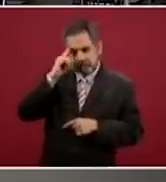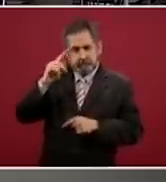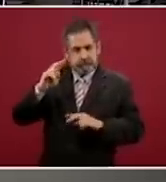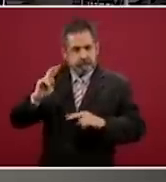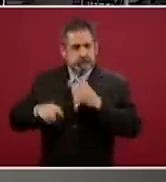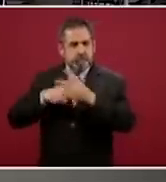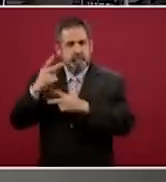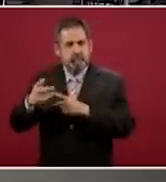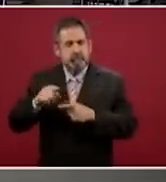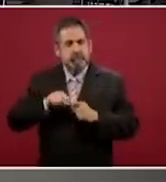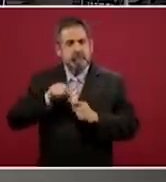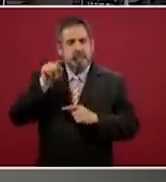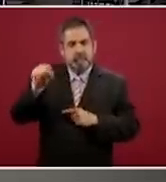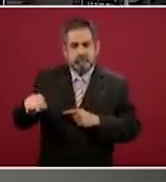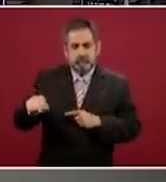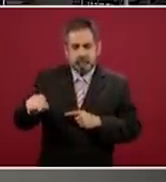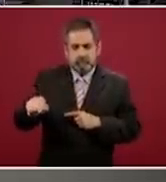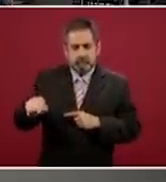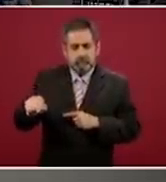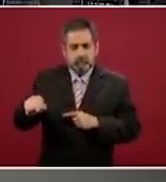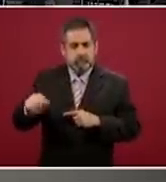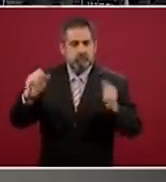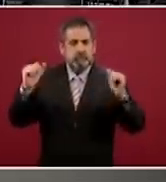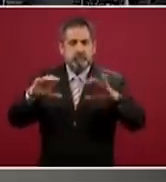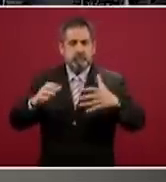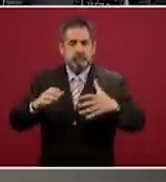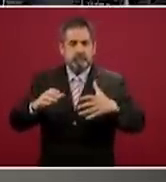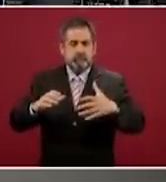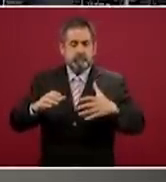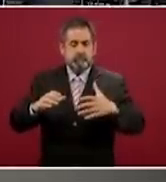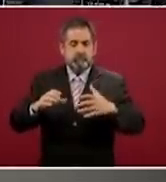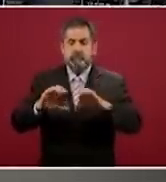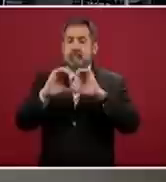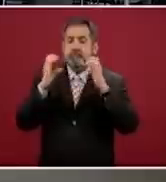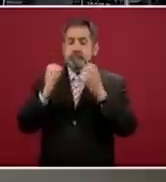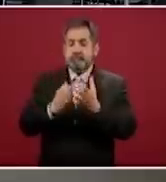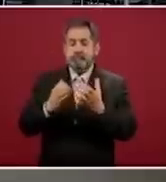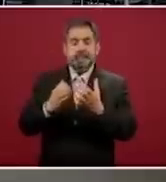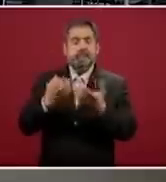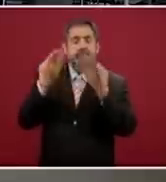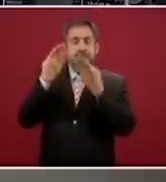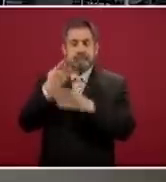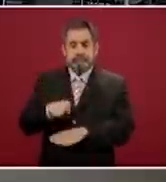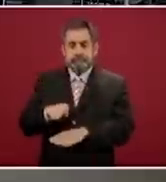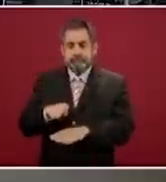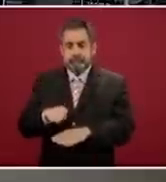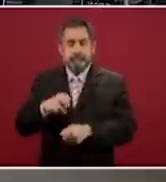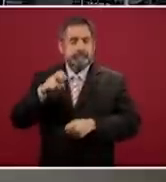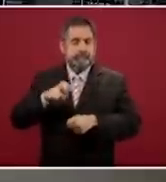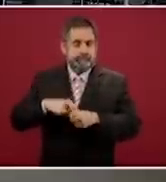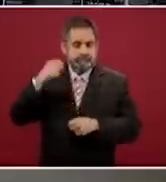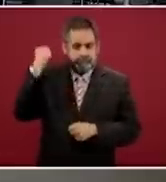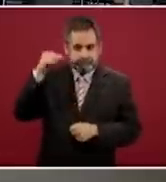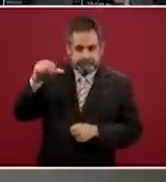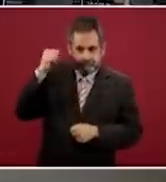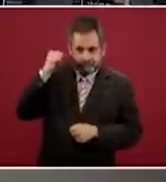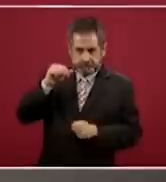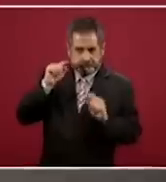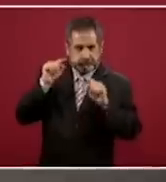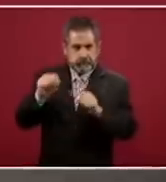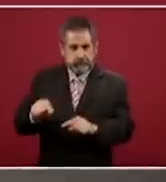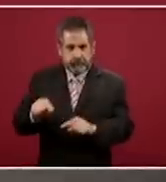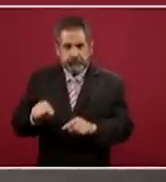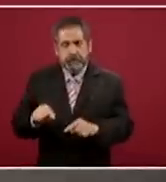asistir a la Convención Nacional Bancaria en Acapulco